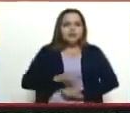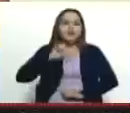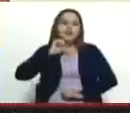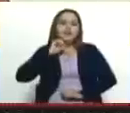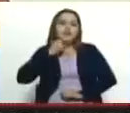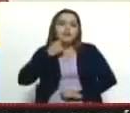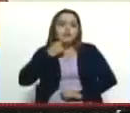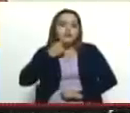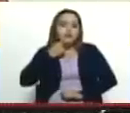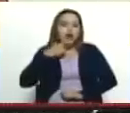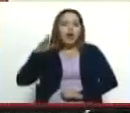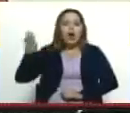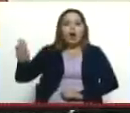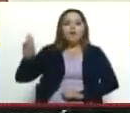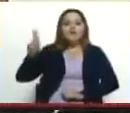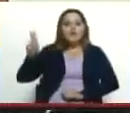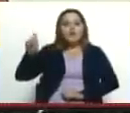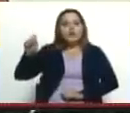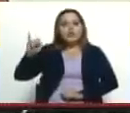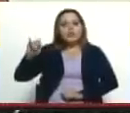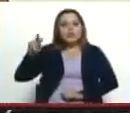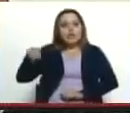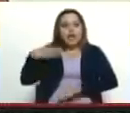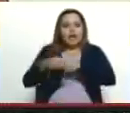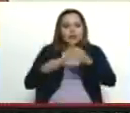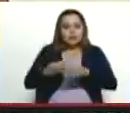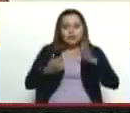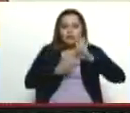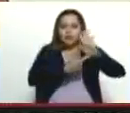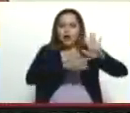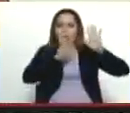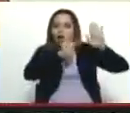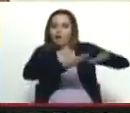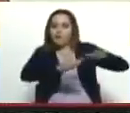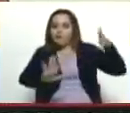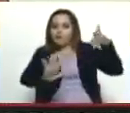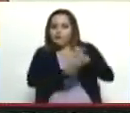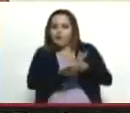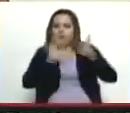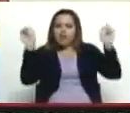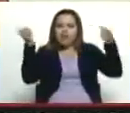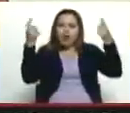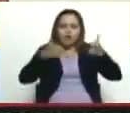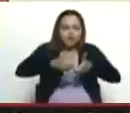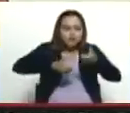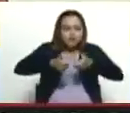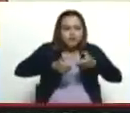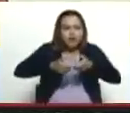Putin, expresándole apoyo por el acto terrorista con un dron